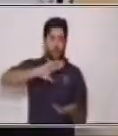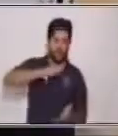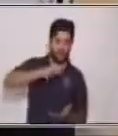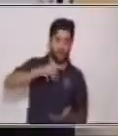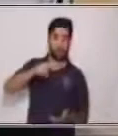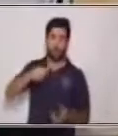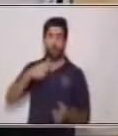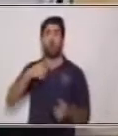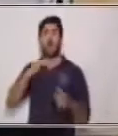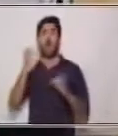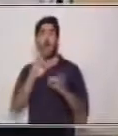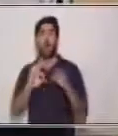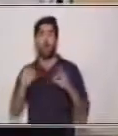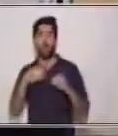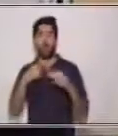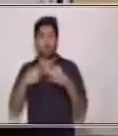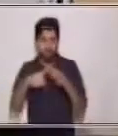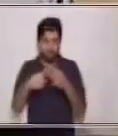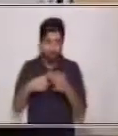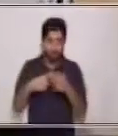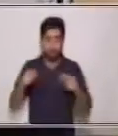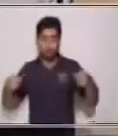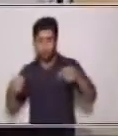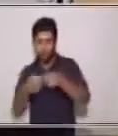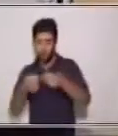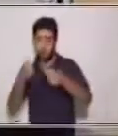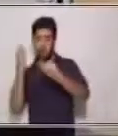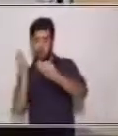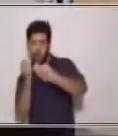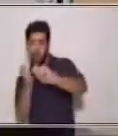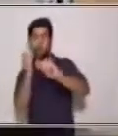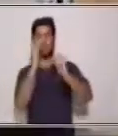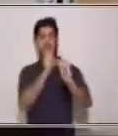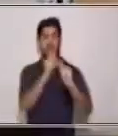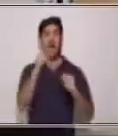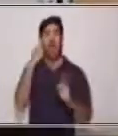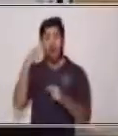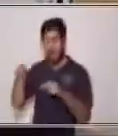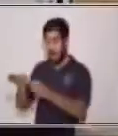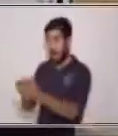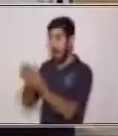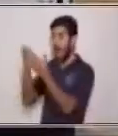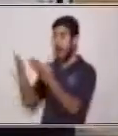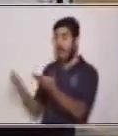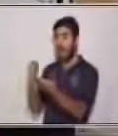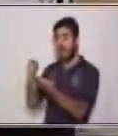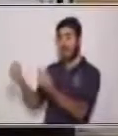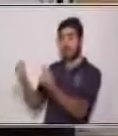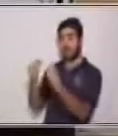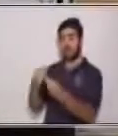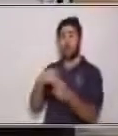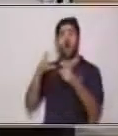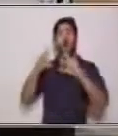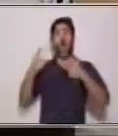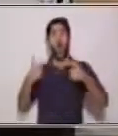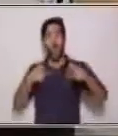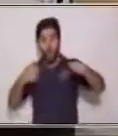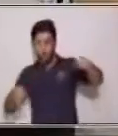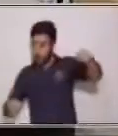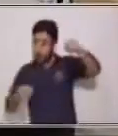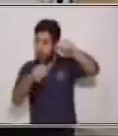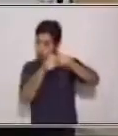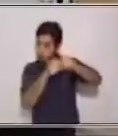algún mueble que necesitan elaborar, trae un manual de uso. Entonces, ese es un texto instructivo. Los procesos de